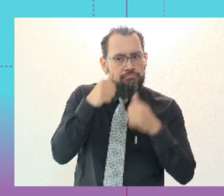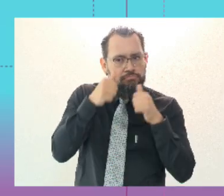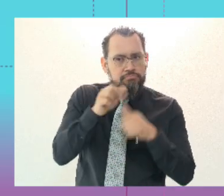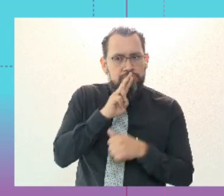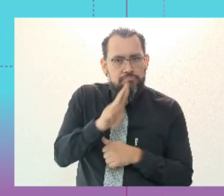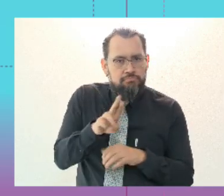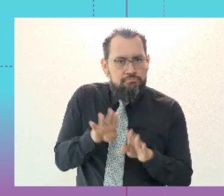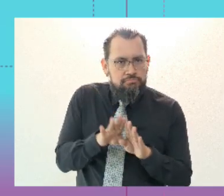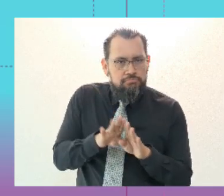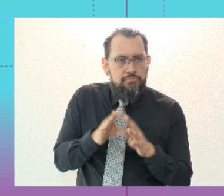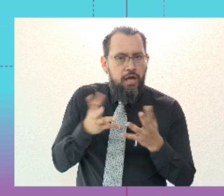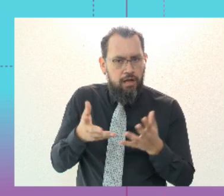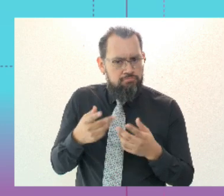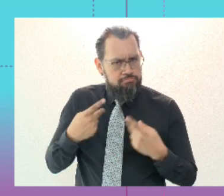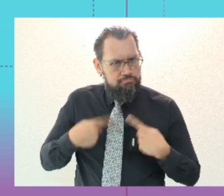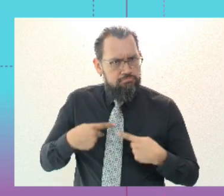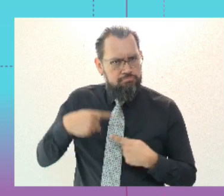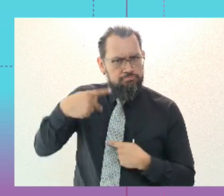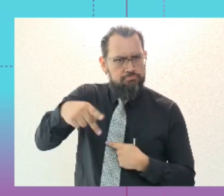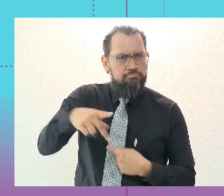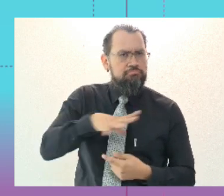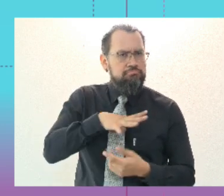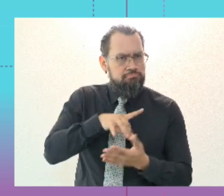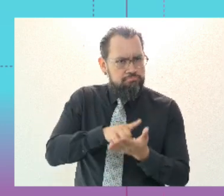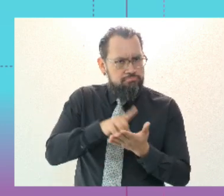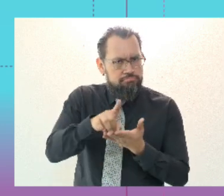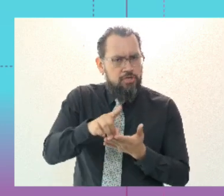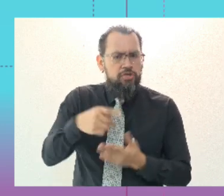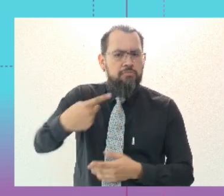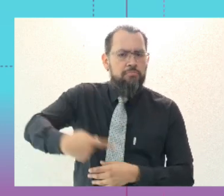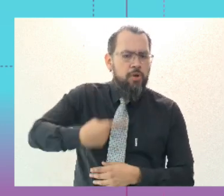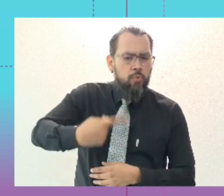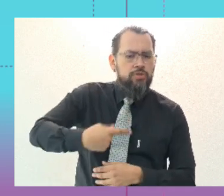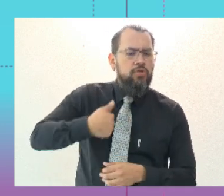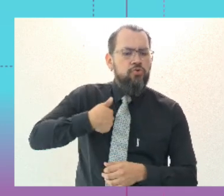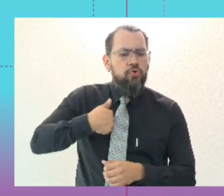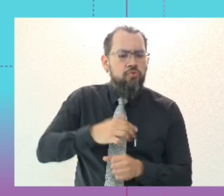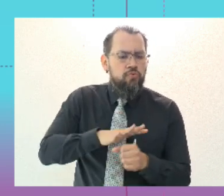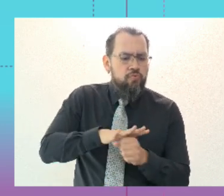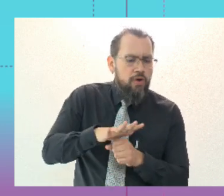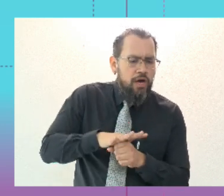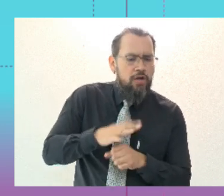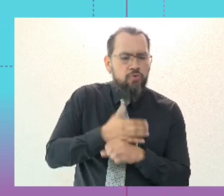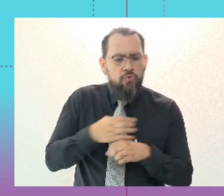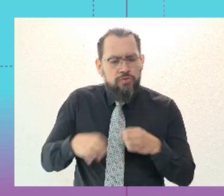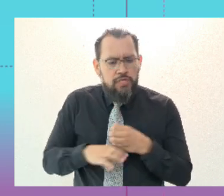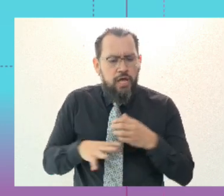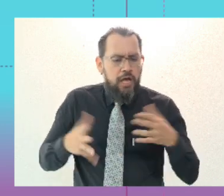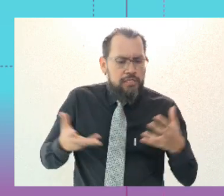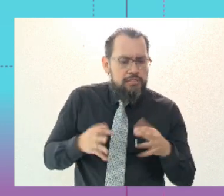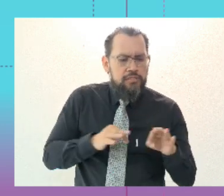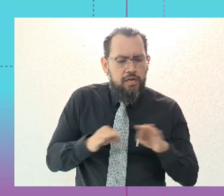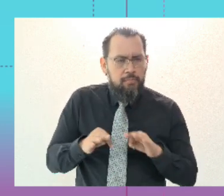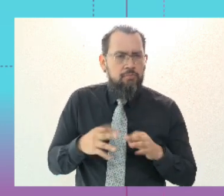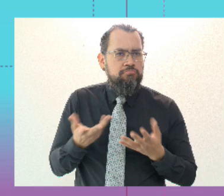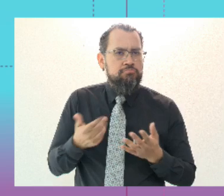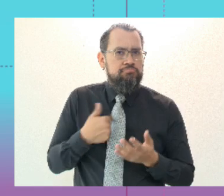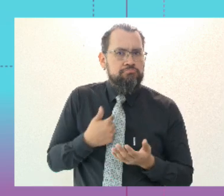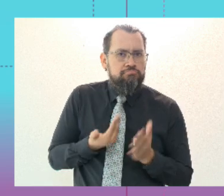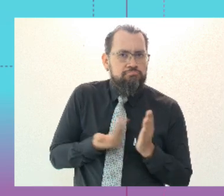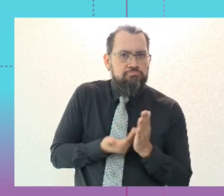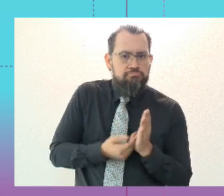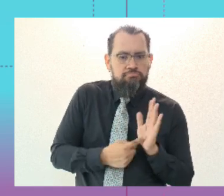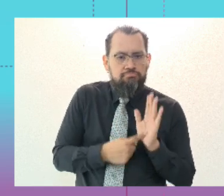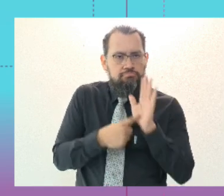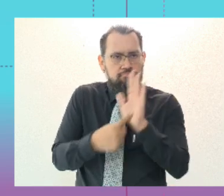tiene derecho a consultar el cumplimiento de mis funciones como servidor público. ¿Cuál va a ser la evidencia que le voy a dar para